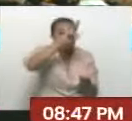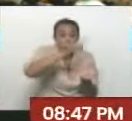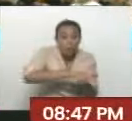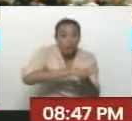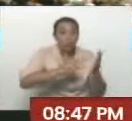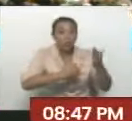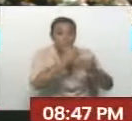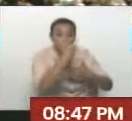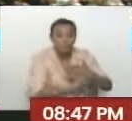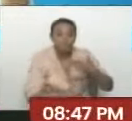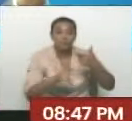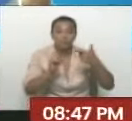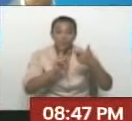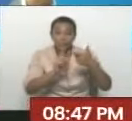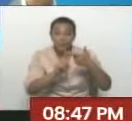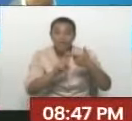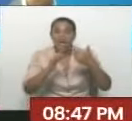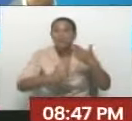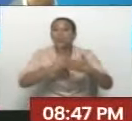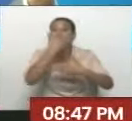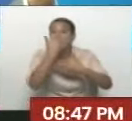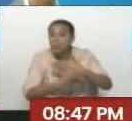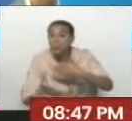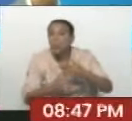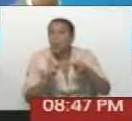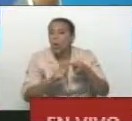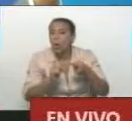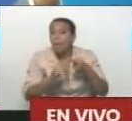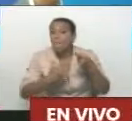En segundo lugar, hay un proyecto que me ha propuesto